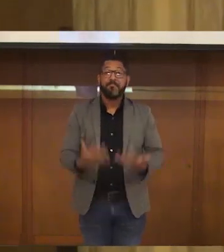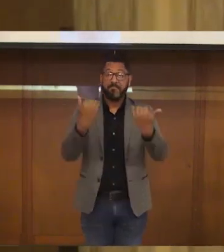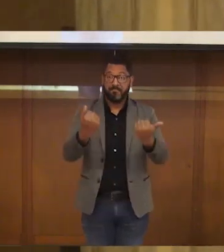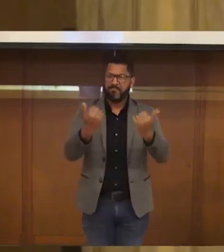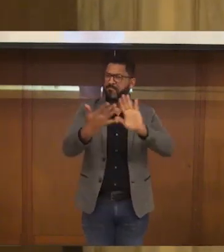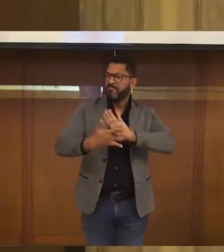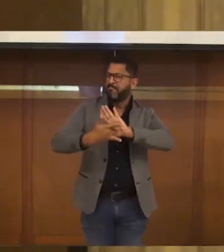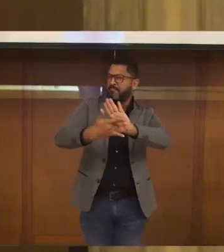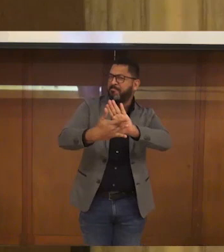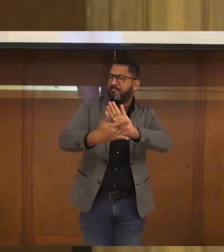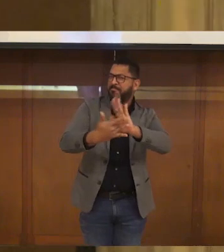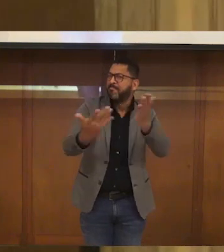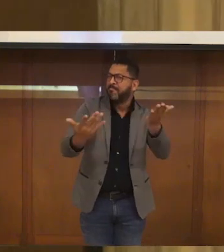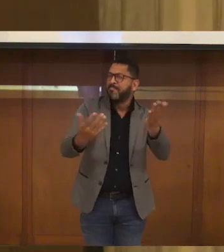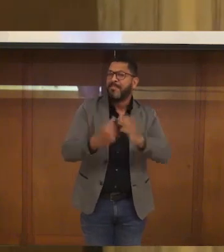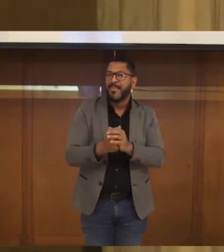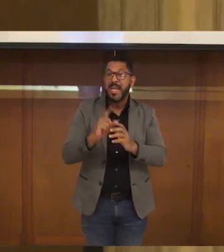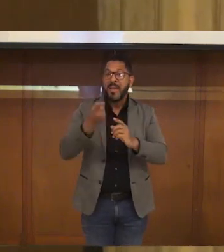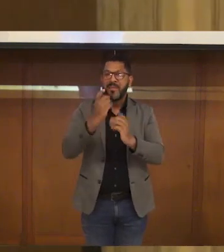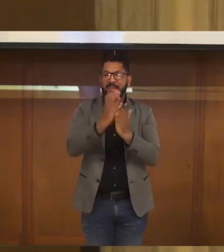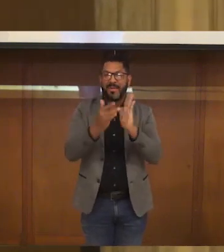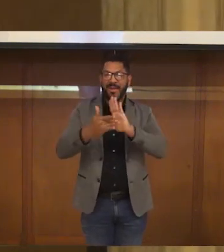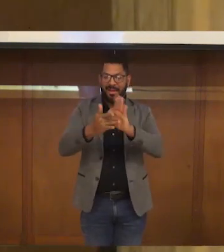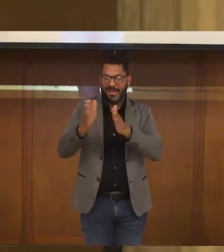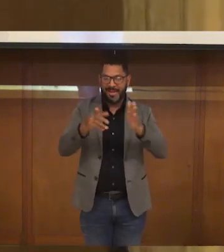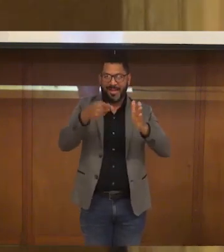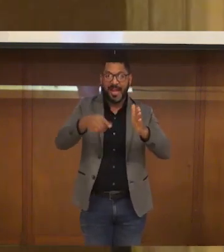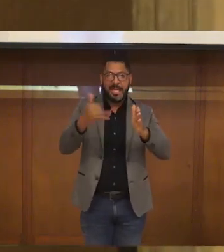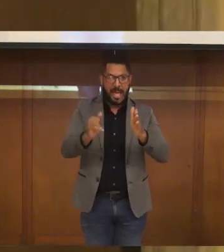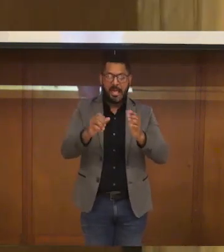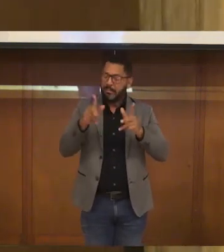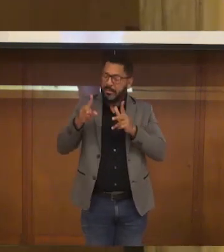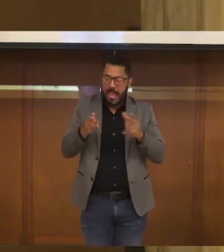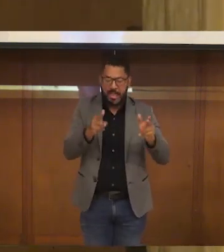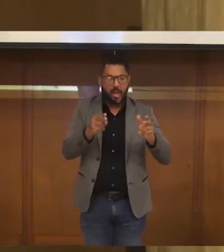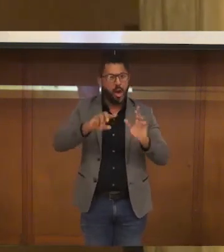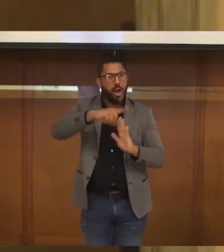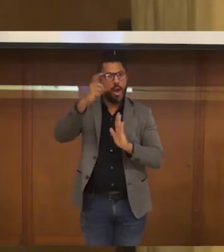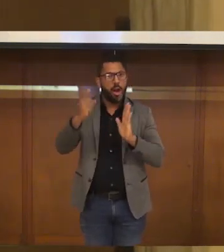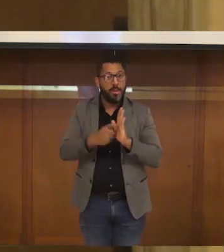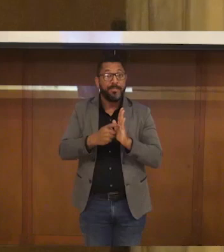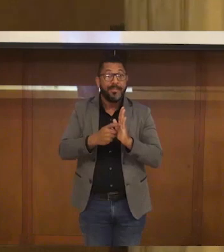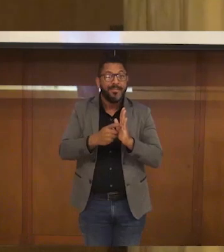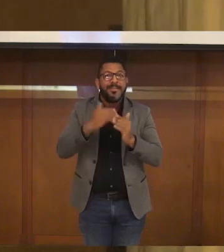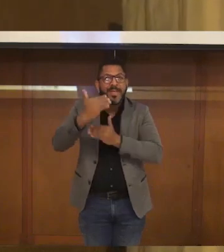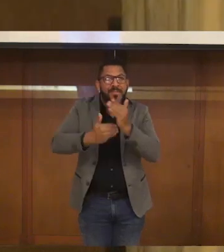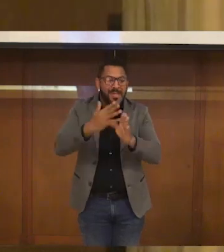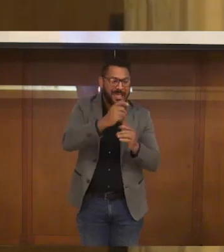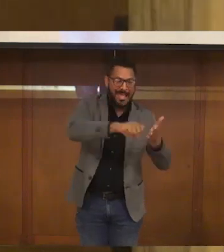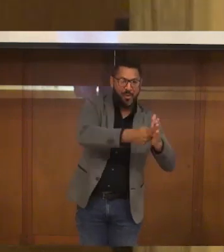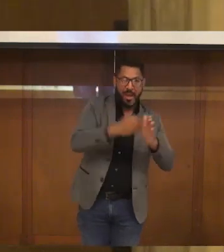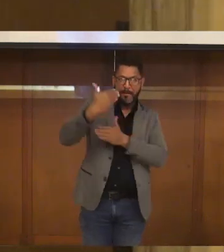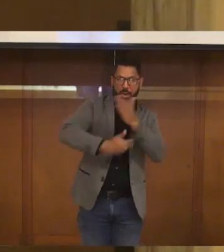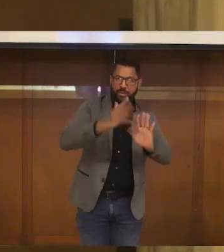Vamos a presentar a continuación el primer capítulo de la obra ya editado. Todo el proceso lo vamos a ver